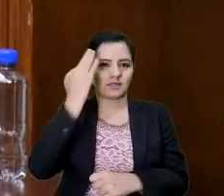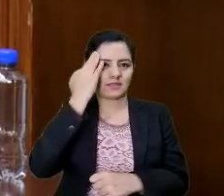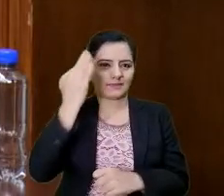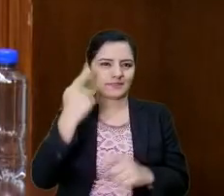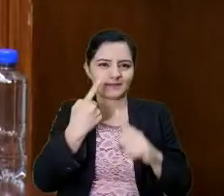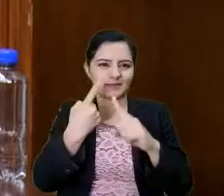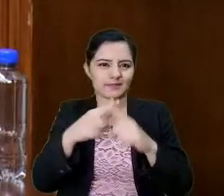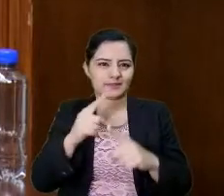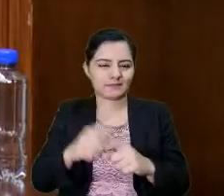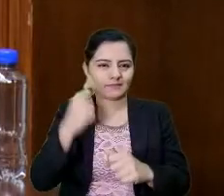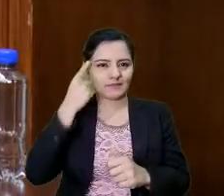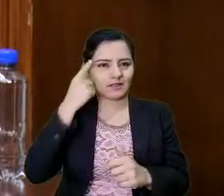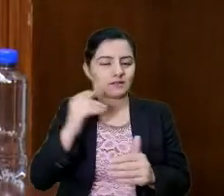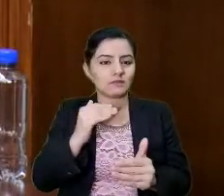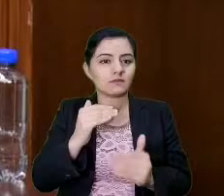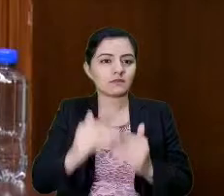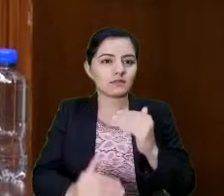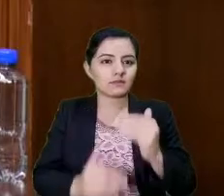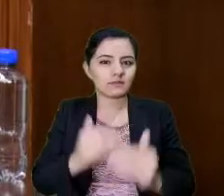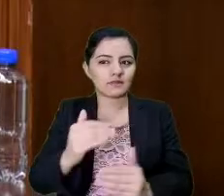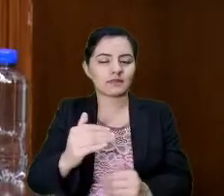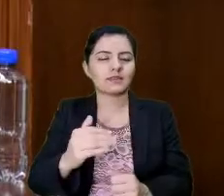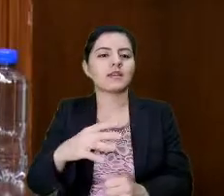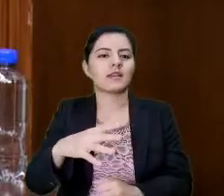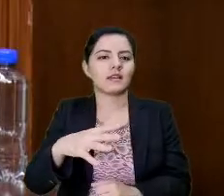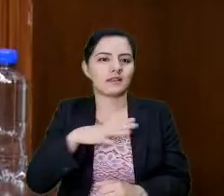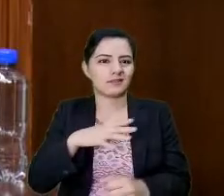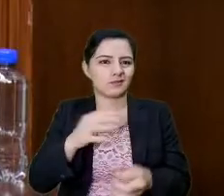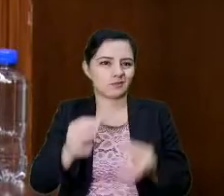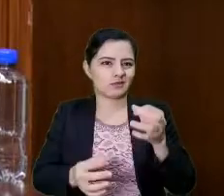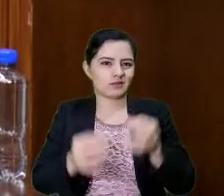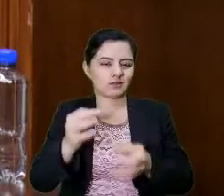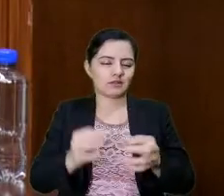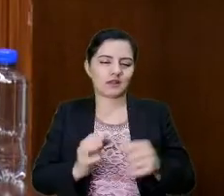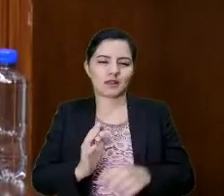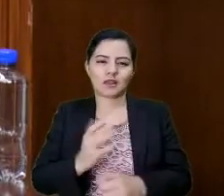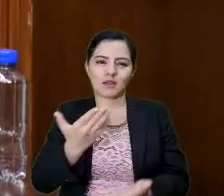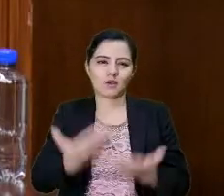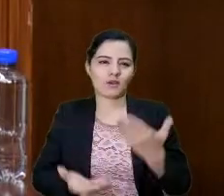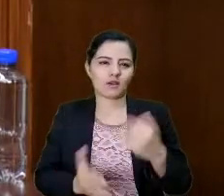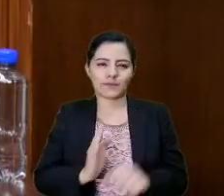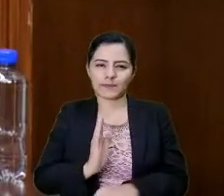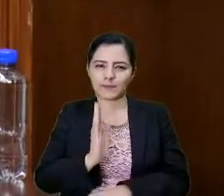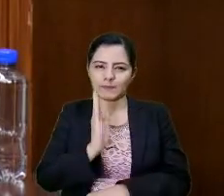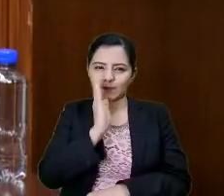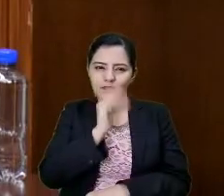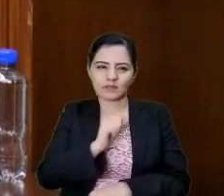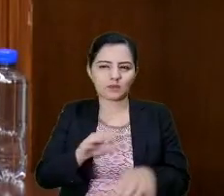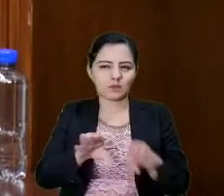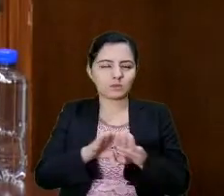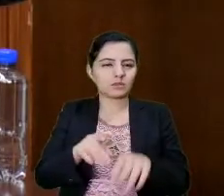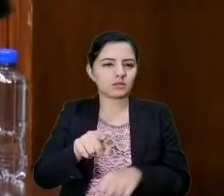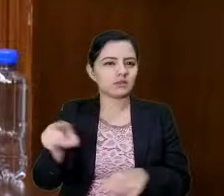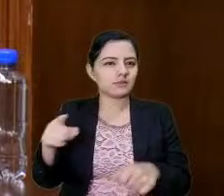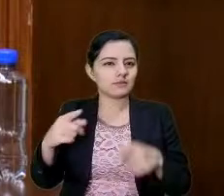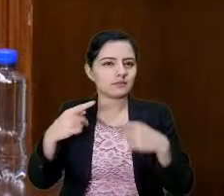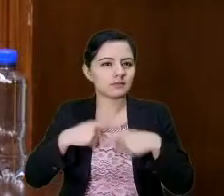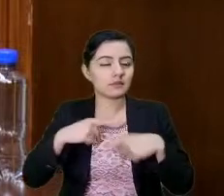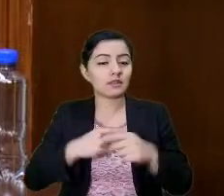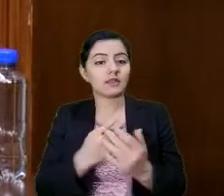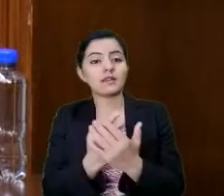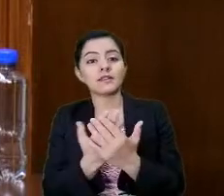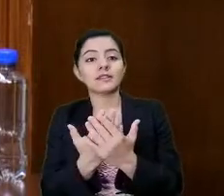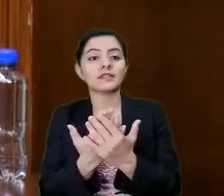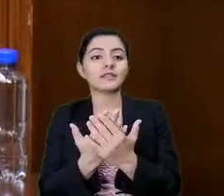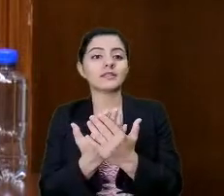los procedimientos que deben que tener los jueces. No es posible que los ciudadanos tengan que esperar